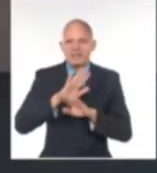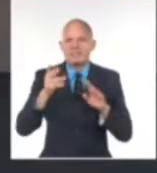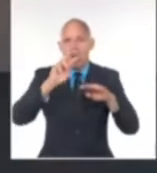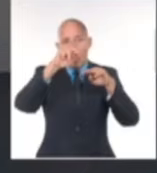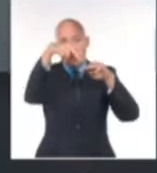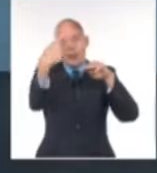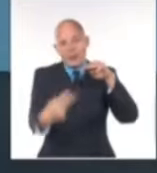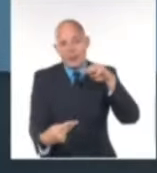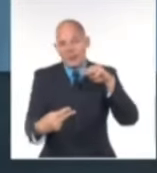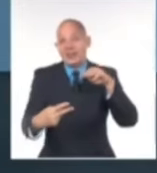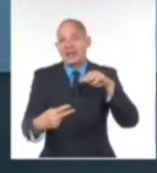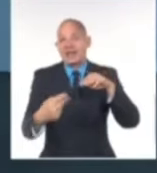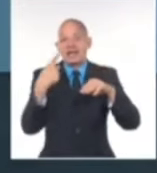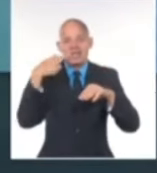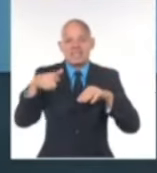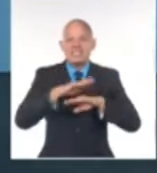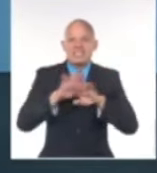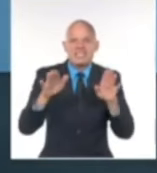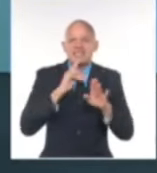con sus